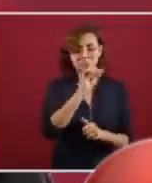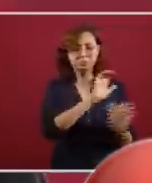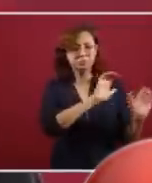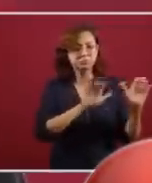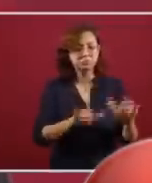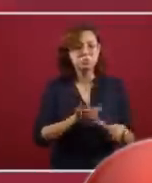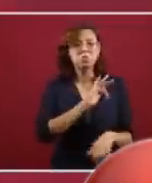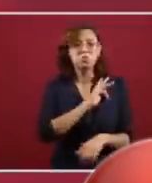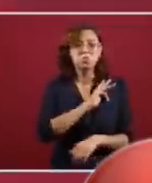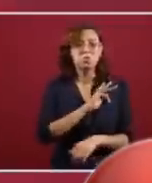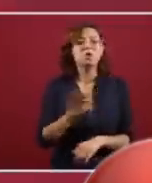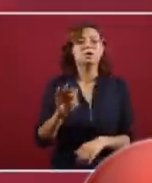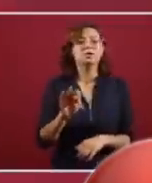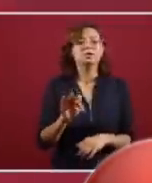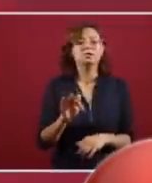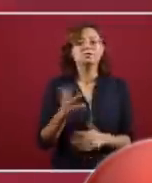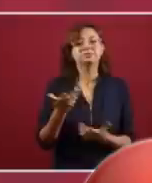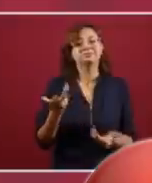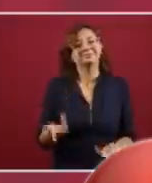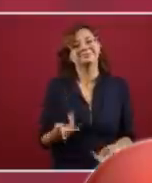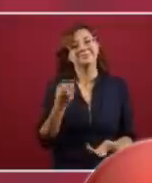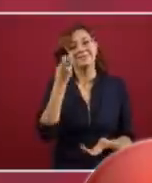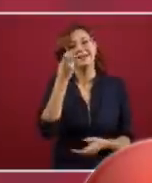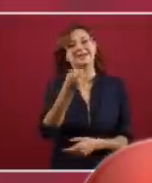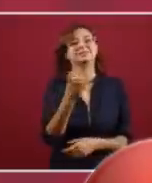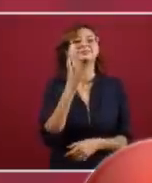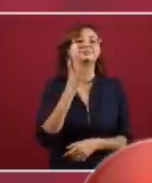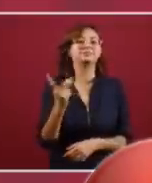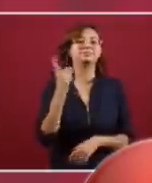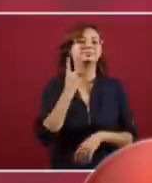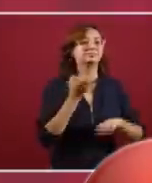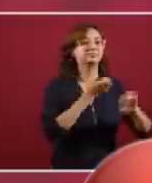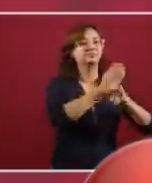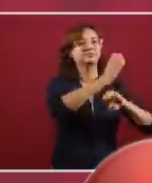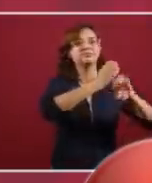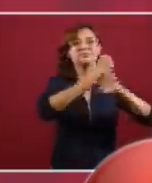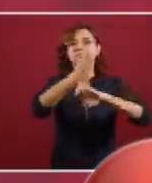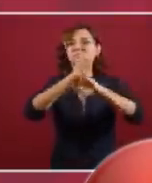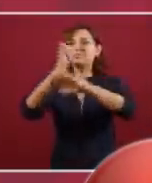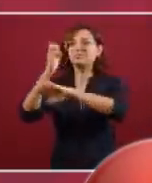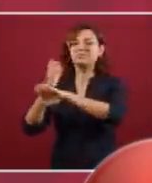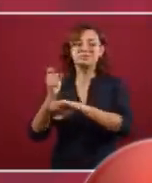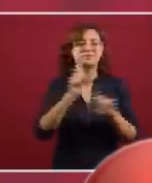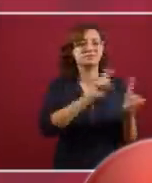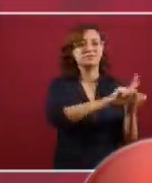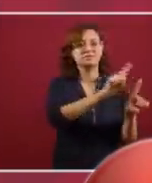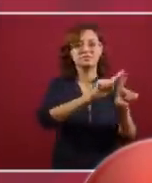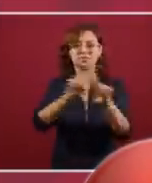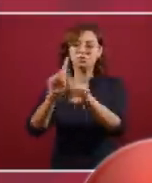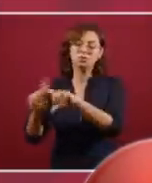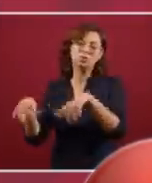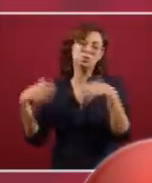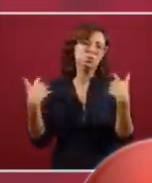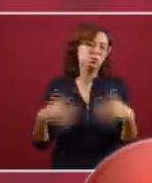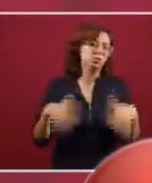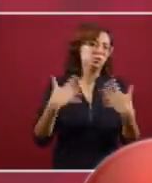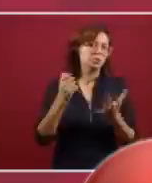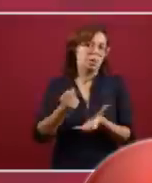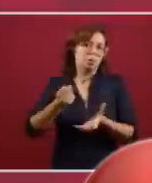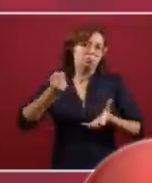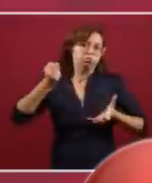Entonces, por eso los presupuestos en los congresos están muy